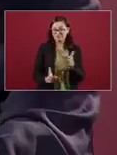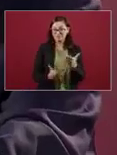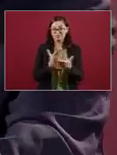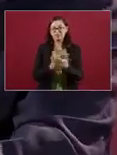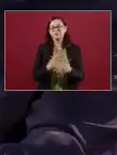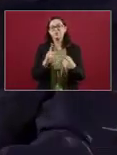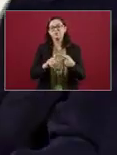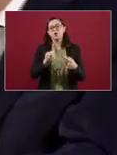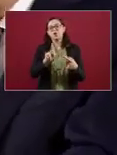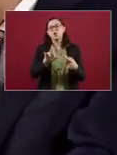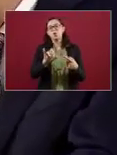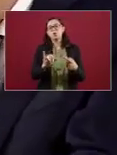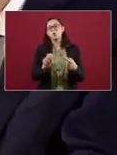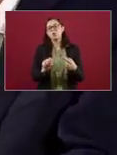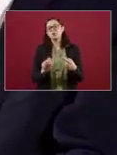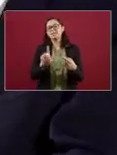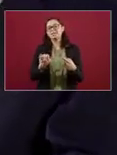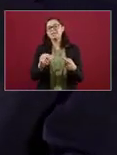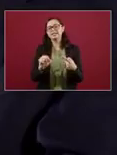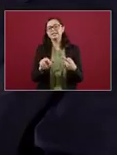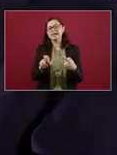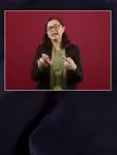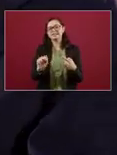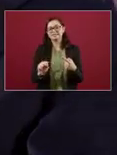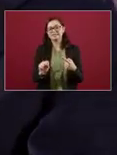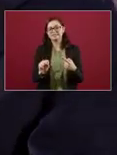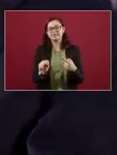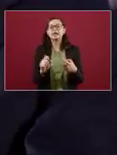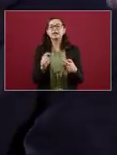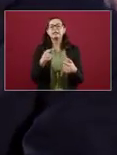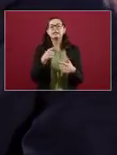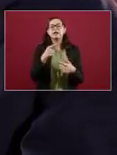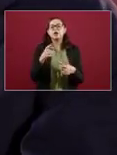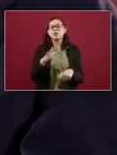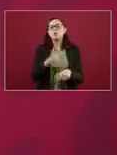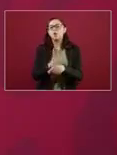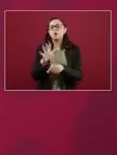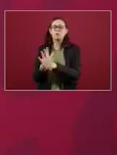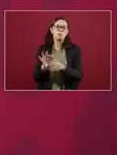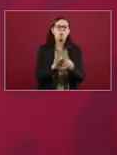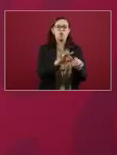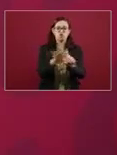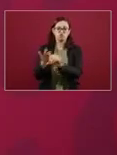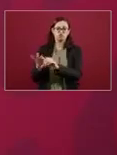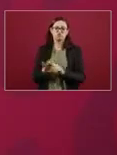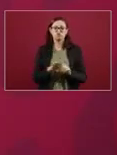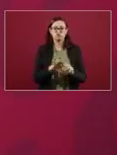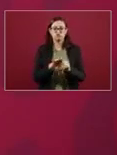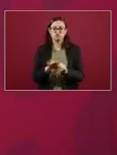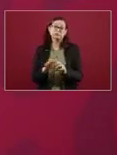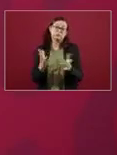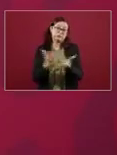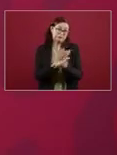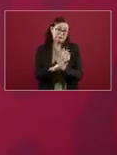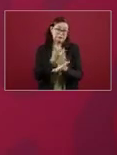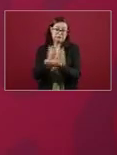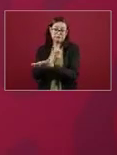Luis Linares Zapata, los que obtuvieron más votos y ganaron,